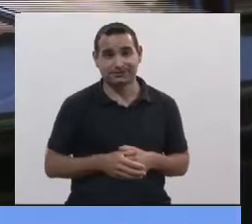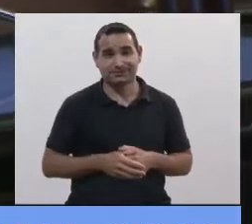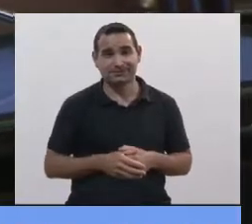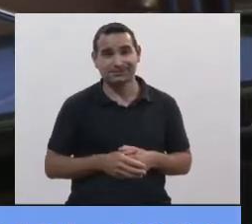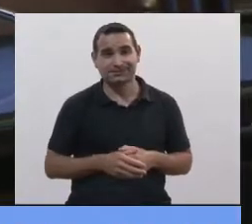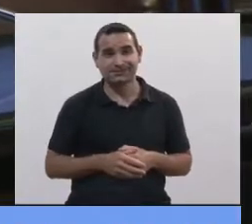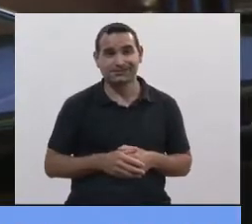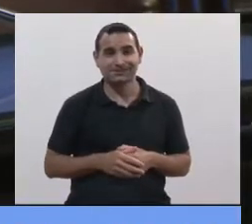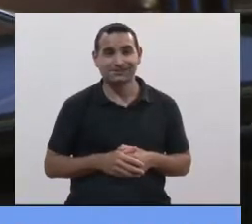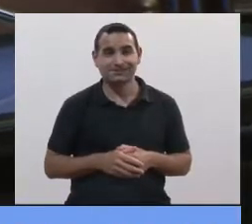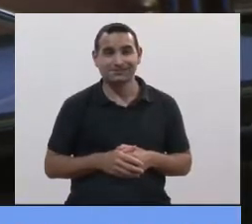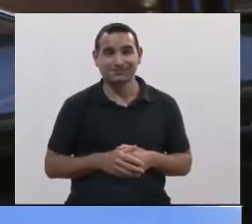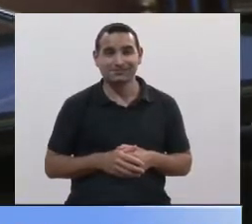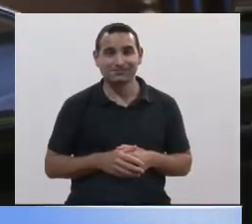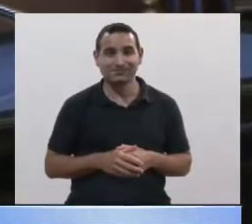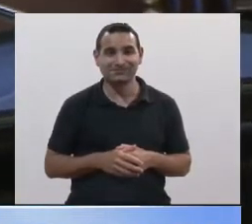creo que